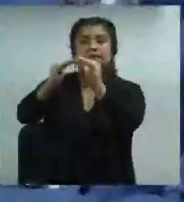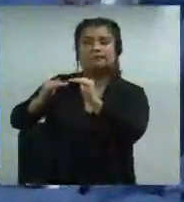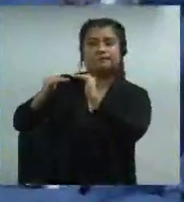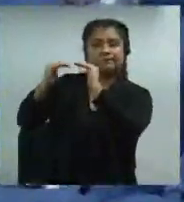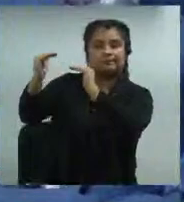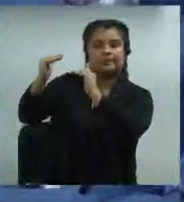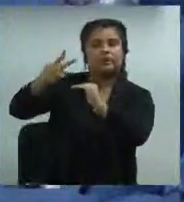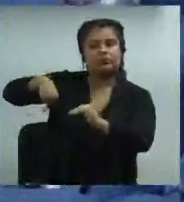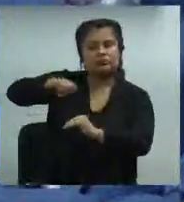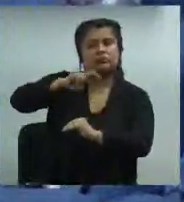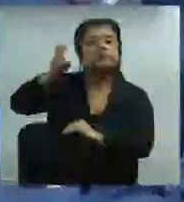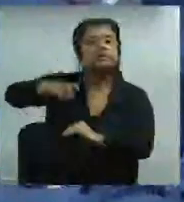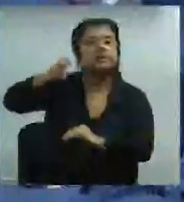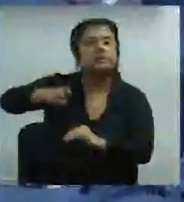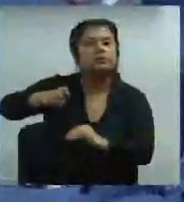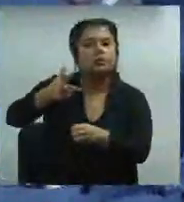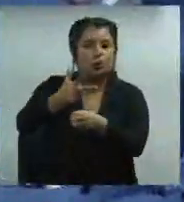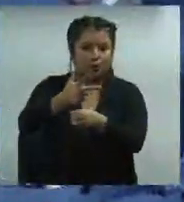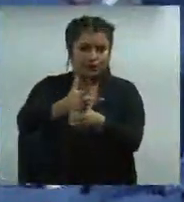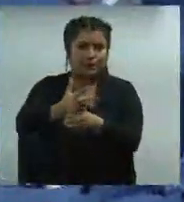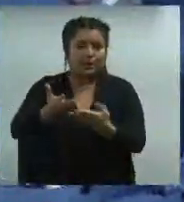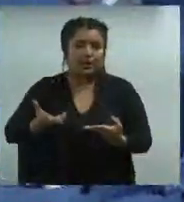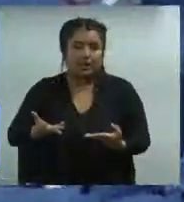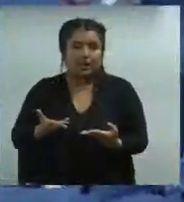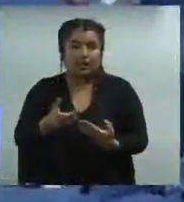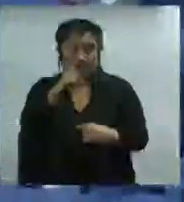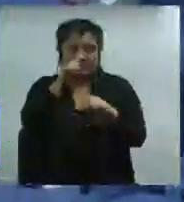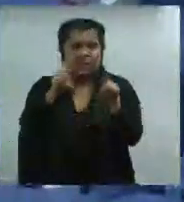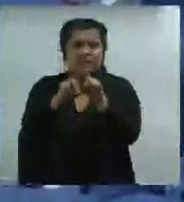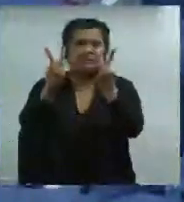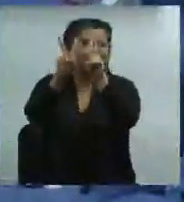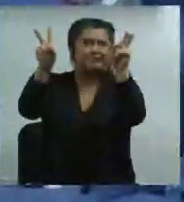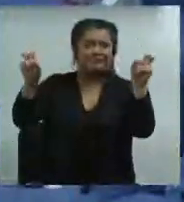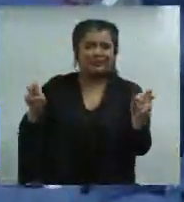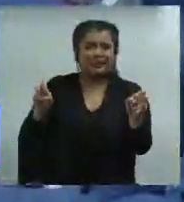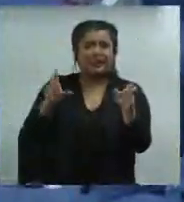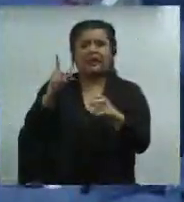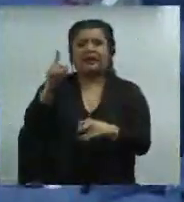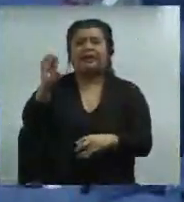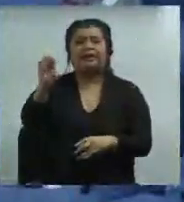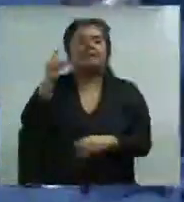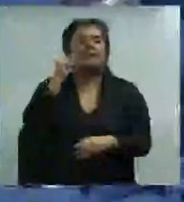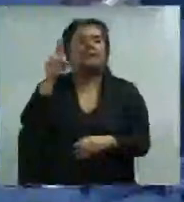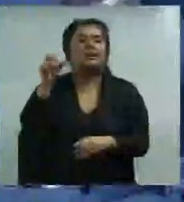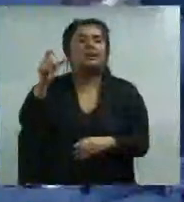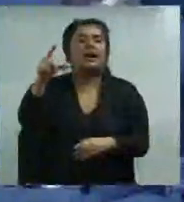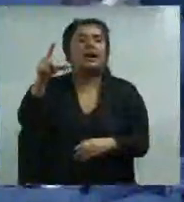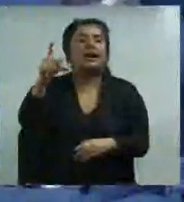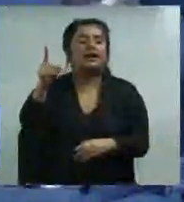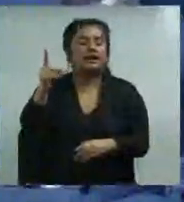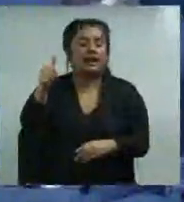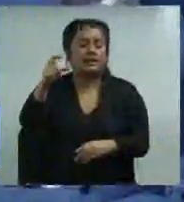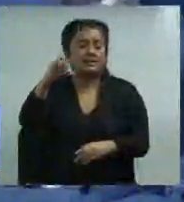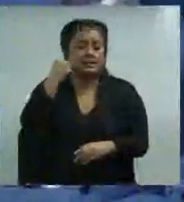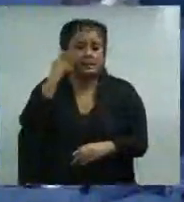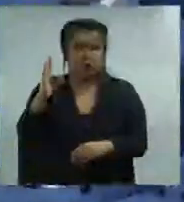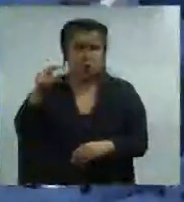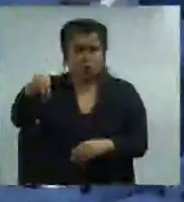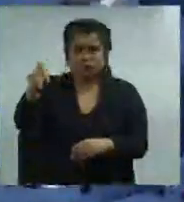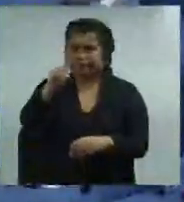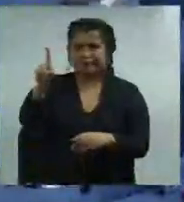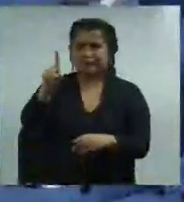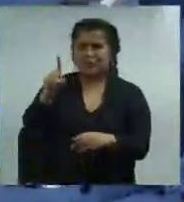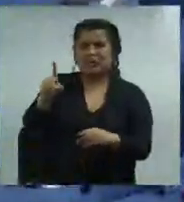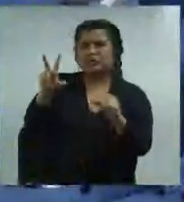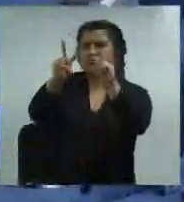lo que hoy la población necesita. Se habla del tema de gradación, pero ese es un tema que no le compete al Congreso, es un